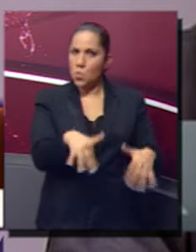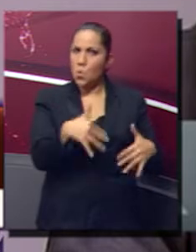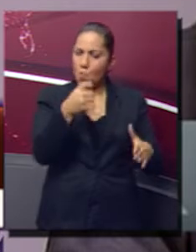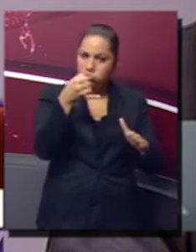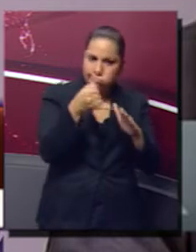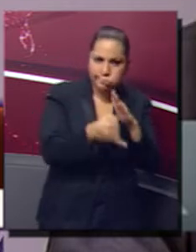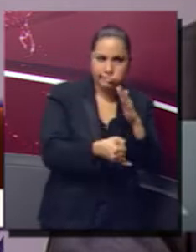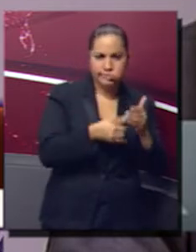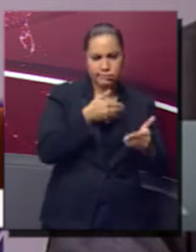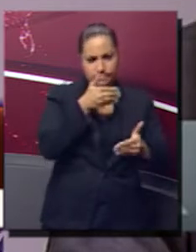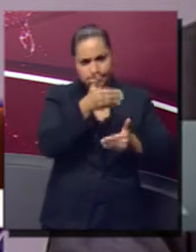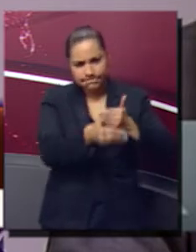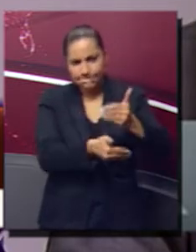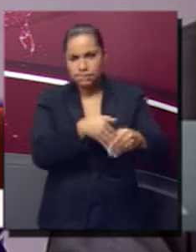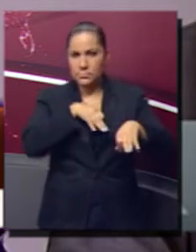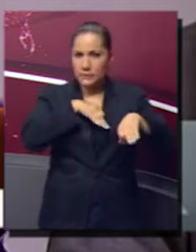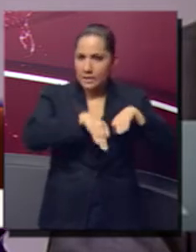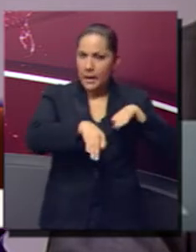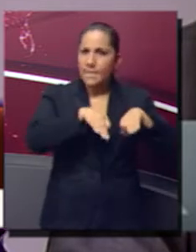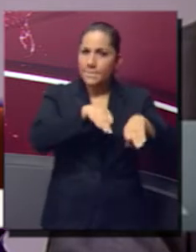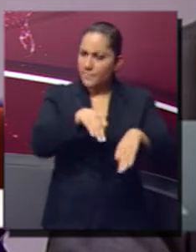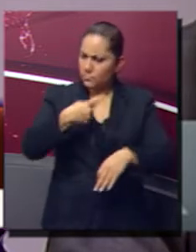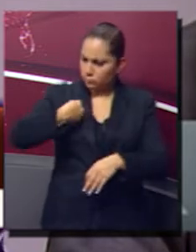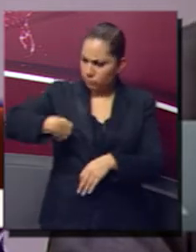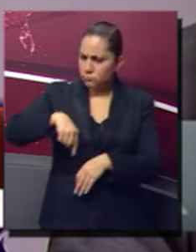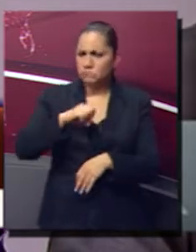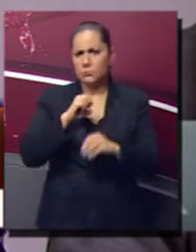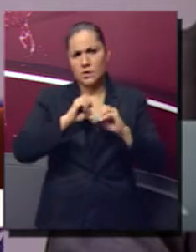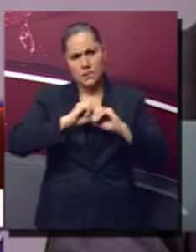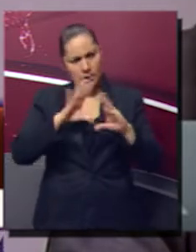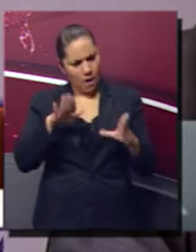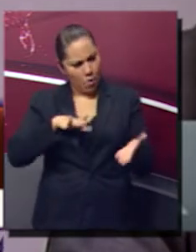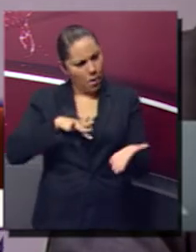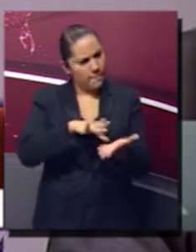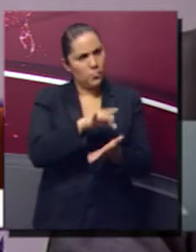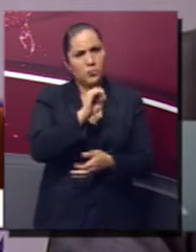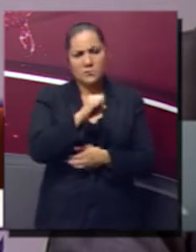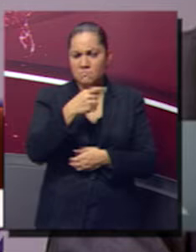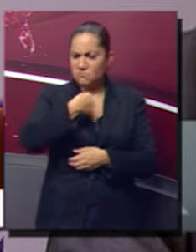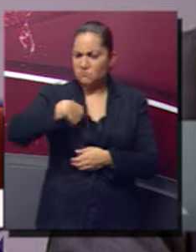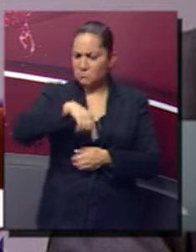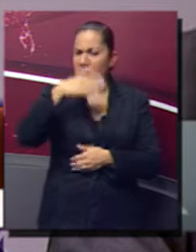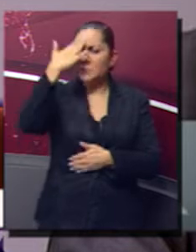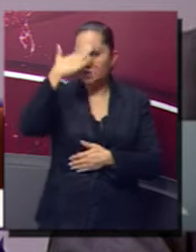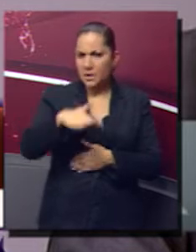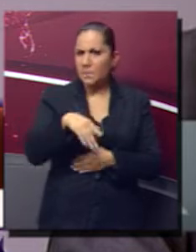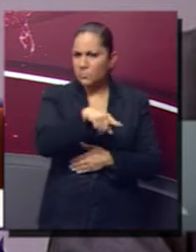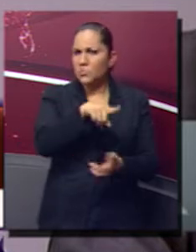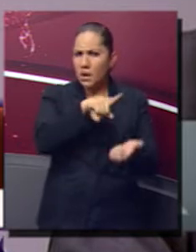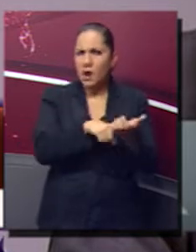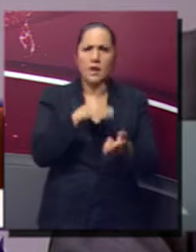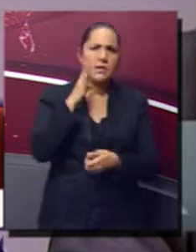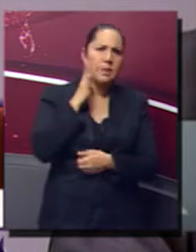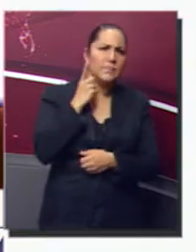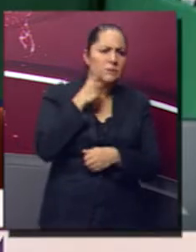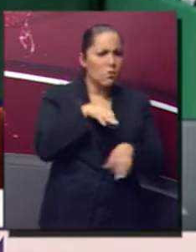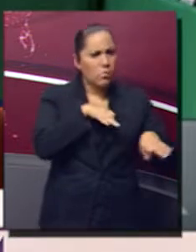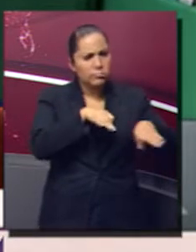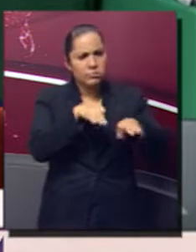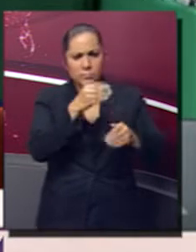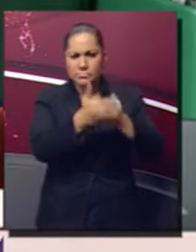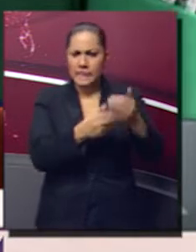tenemos ninguna duda de que desembocará en grandes resultados para nuestro